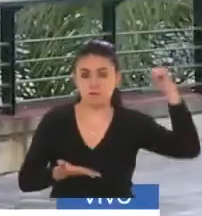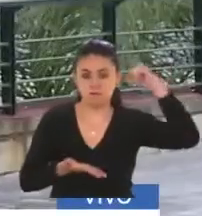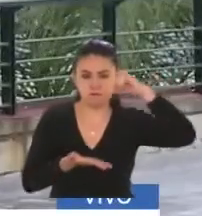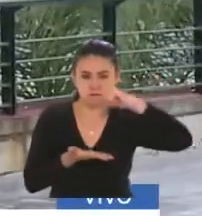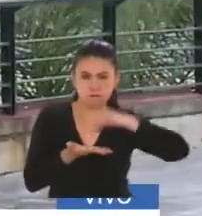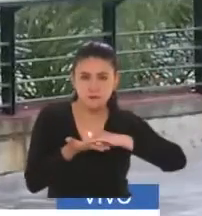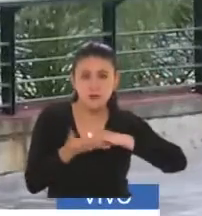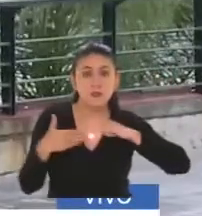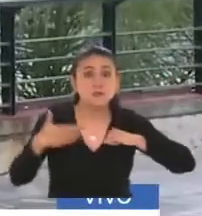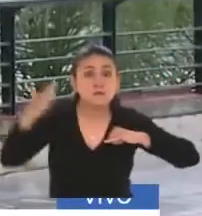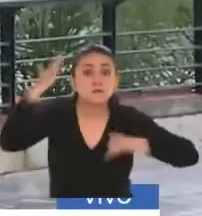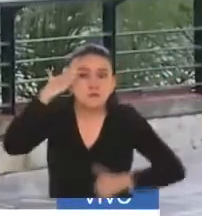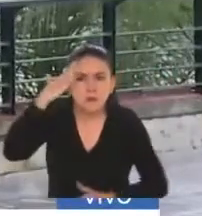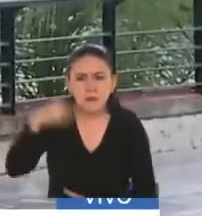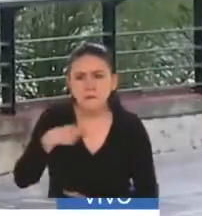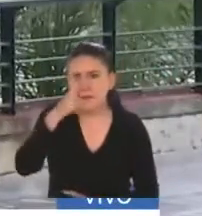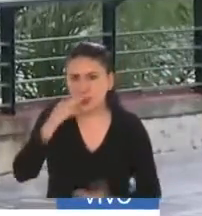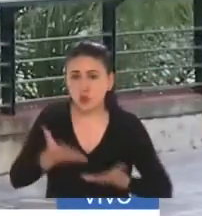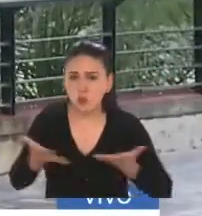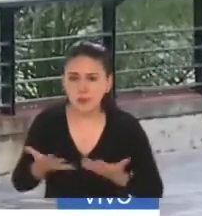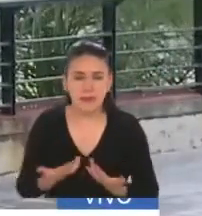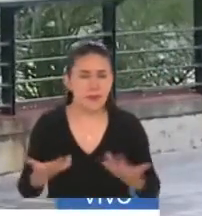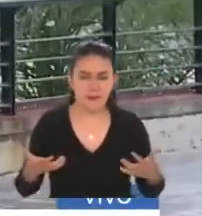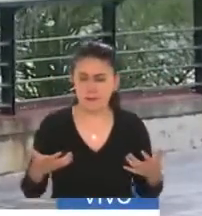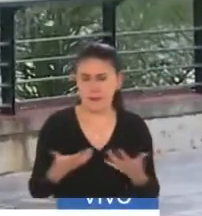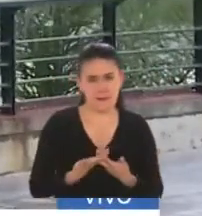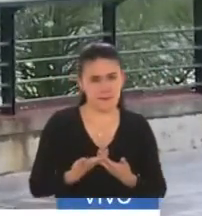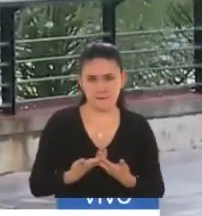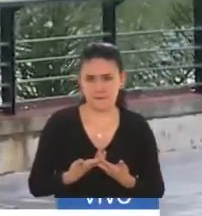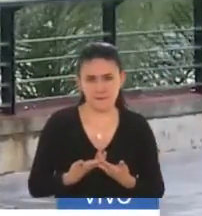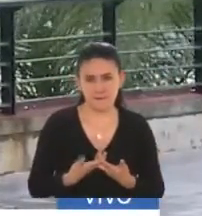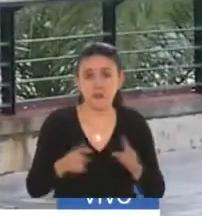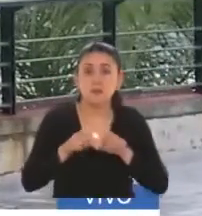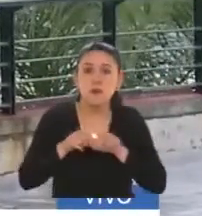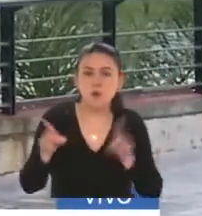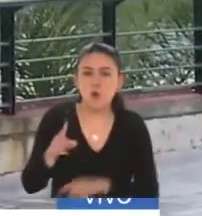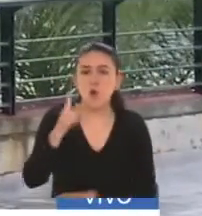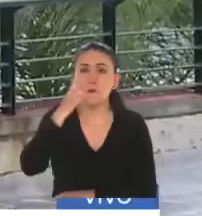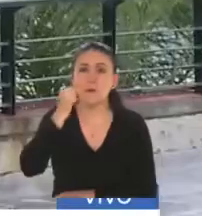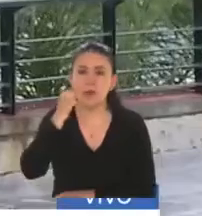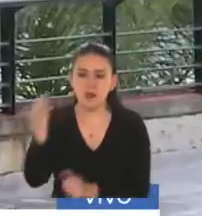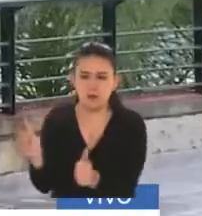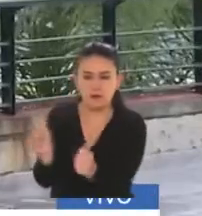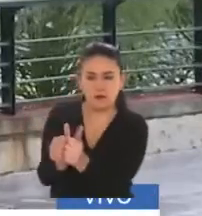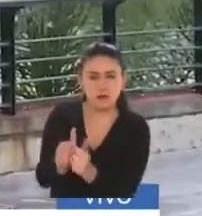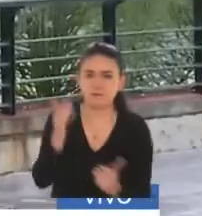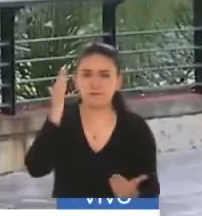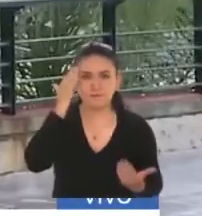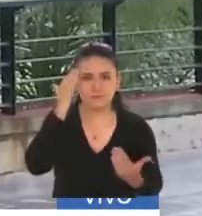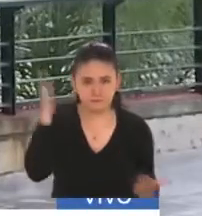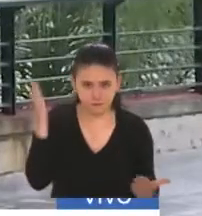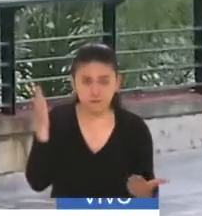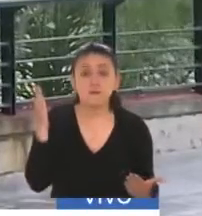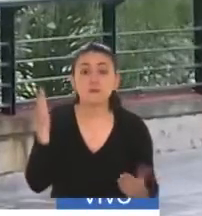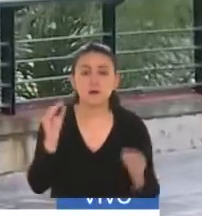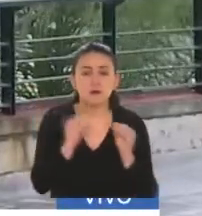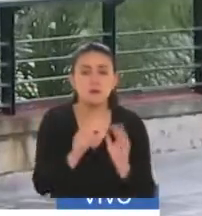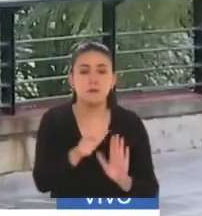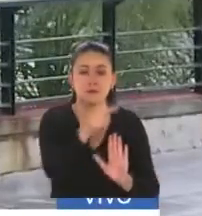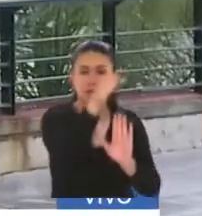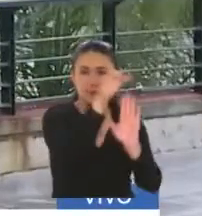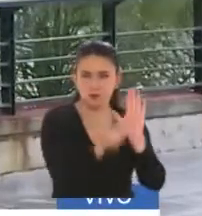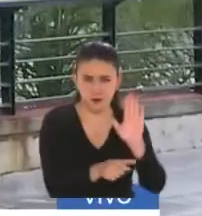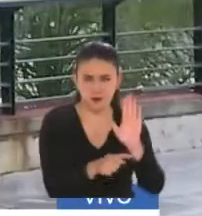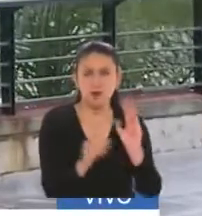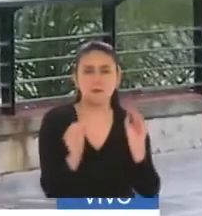ninguna información sobre el paradero de la menor, ni tampoco del papá. Además, ella, a través de la personería y